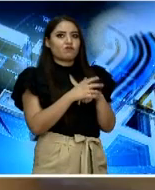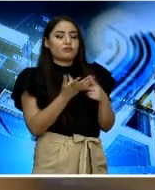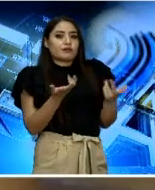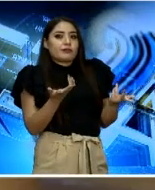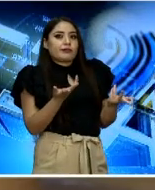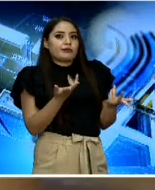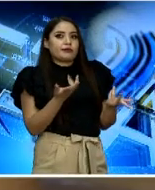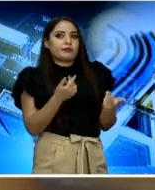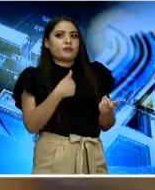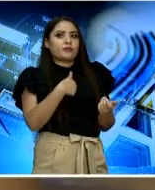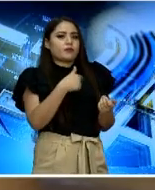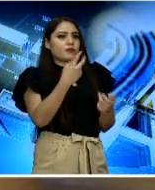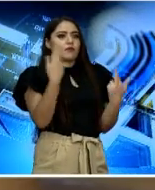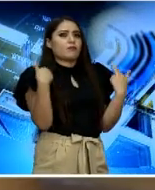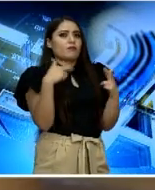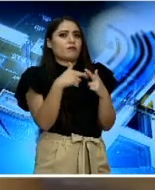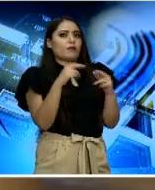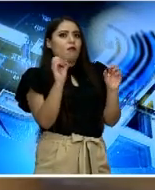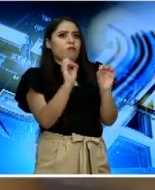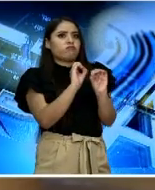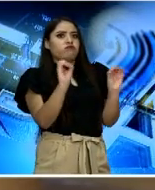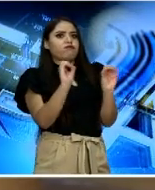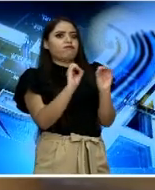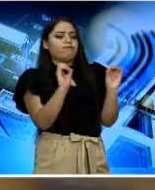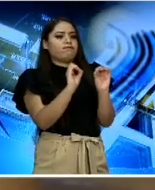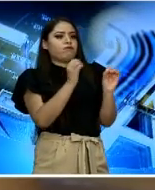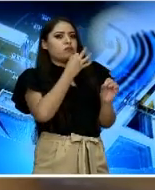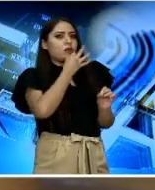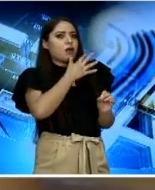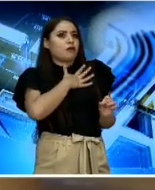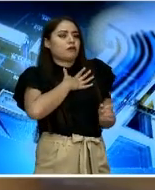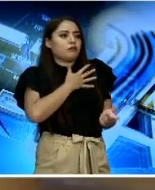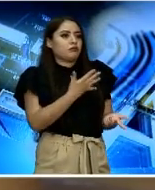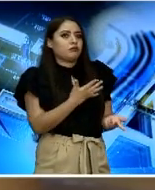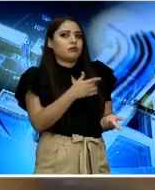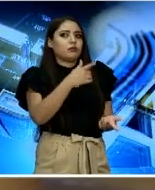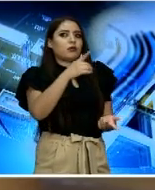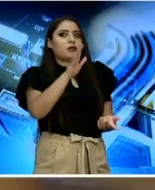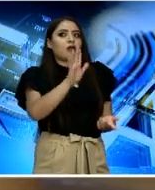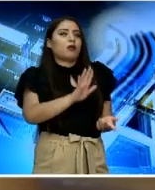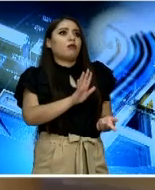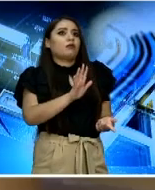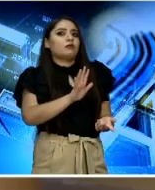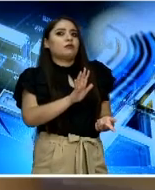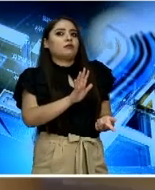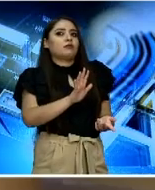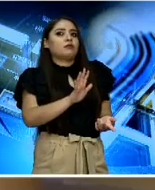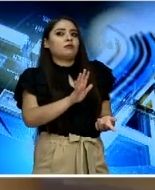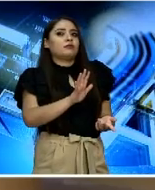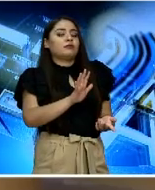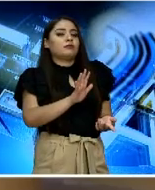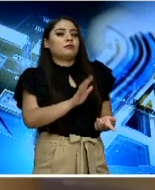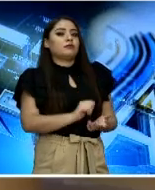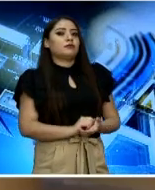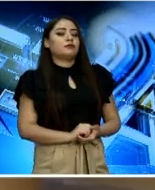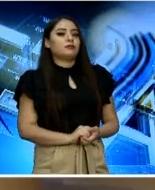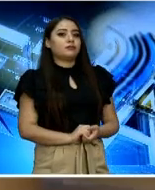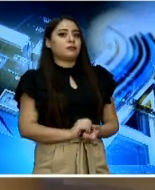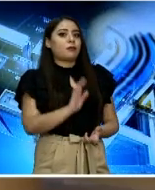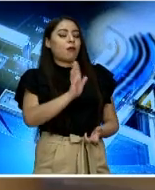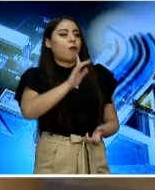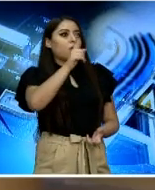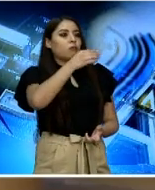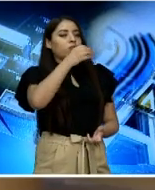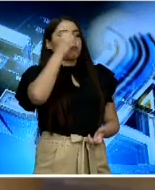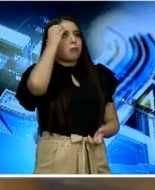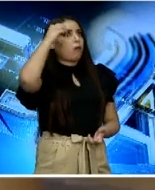maestra no me avisó, se le fue la onda a mandarme un mensaje, y